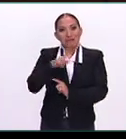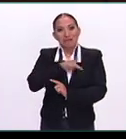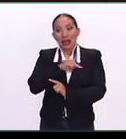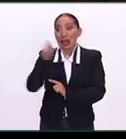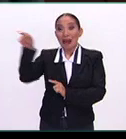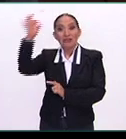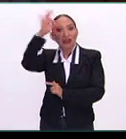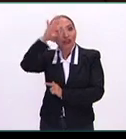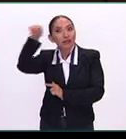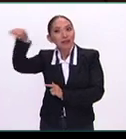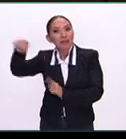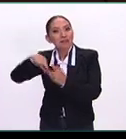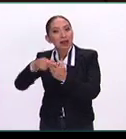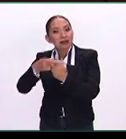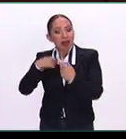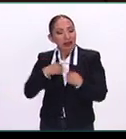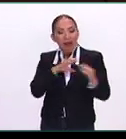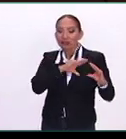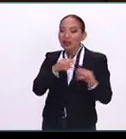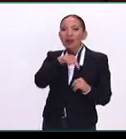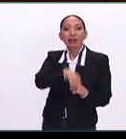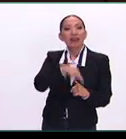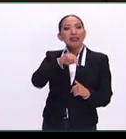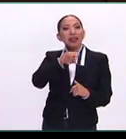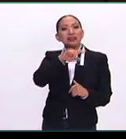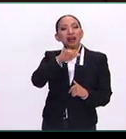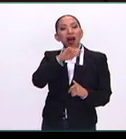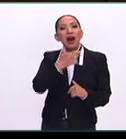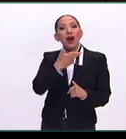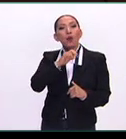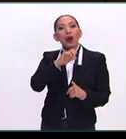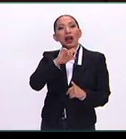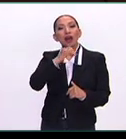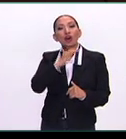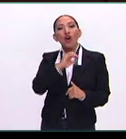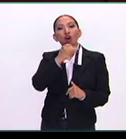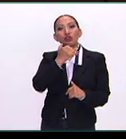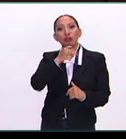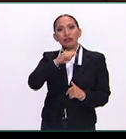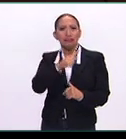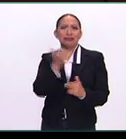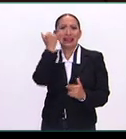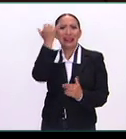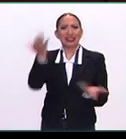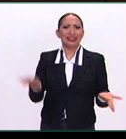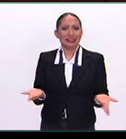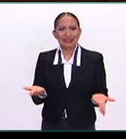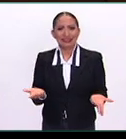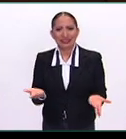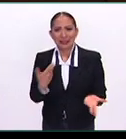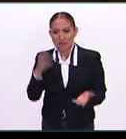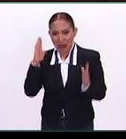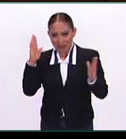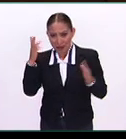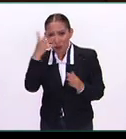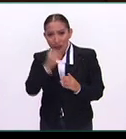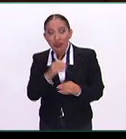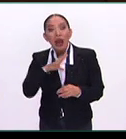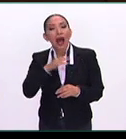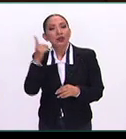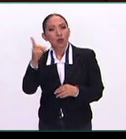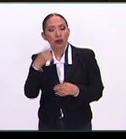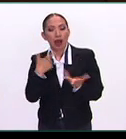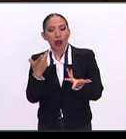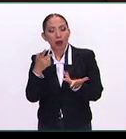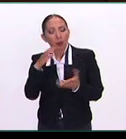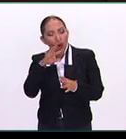de la filosofía le vamos a enseñar quién fue Nezahualcóyotl. Qué bonito, además. No, es increíble. A mí me asombra mucho